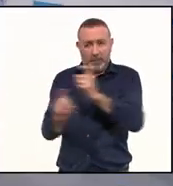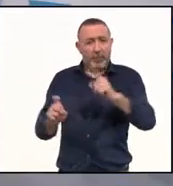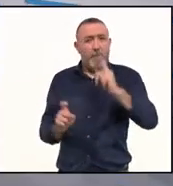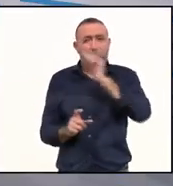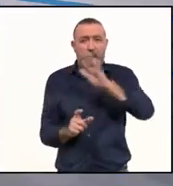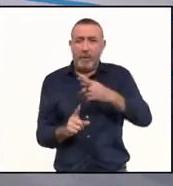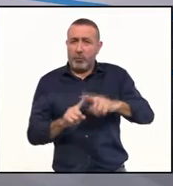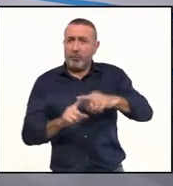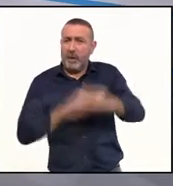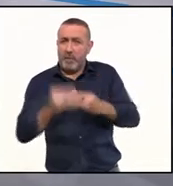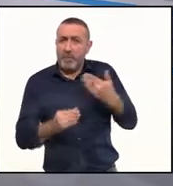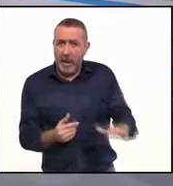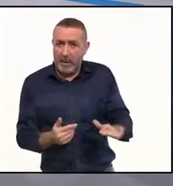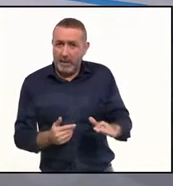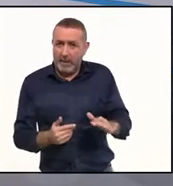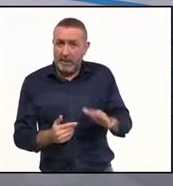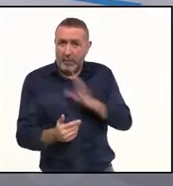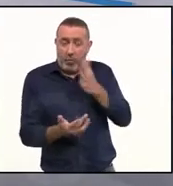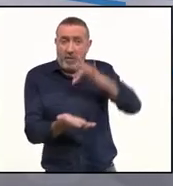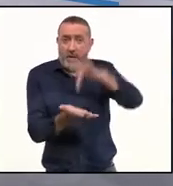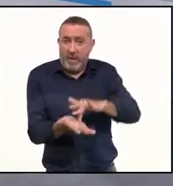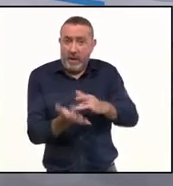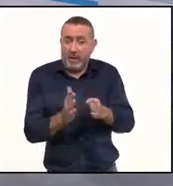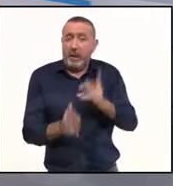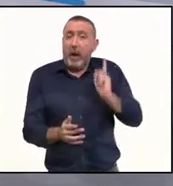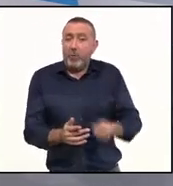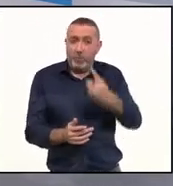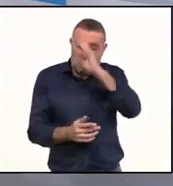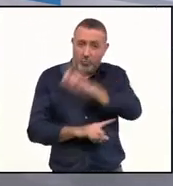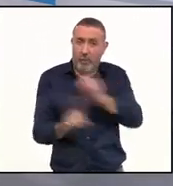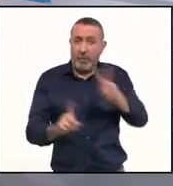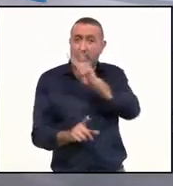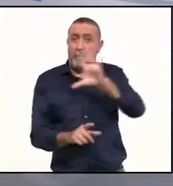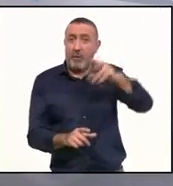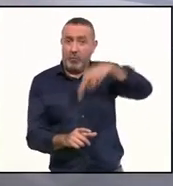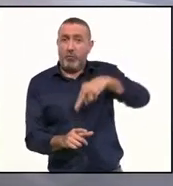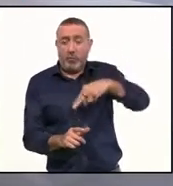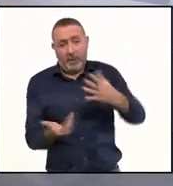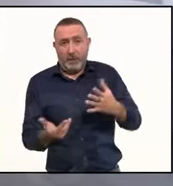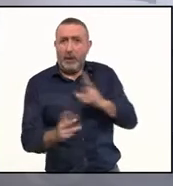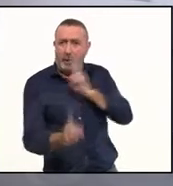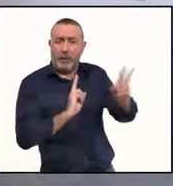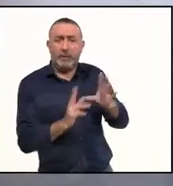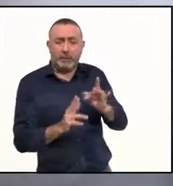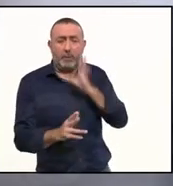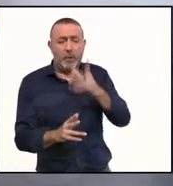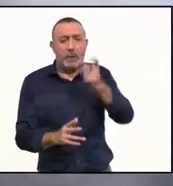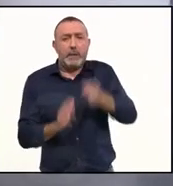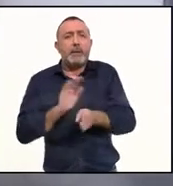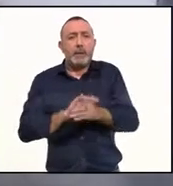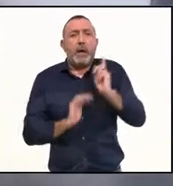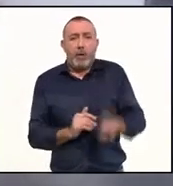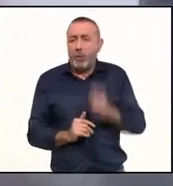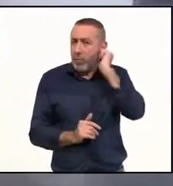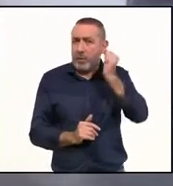borja que tengamos que seguir celebrándolo como decía es obvio que es necesario celebrarlo porque siguen asesinando mujeres y sigue existiendo